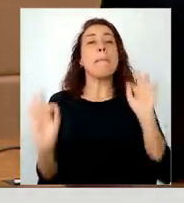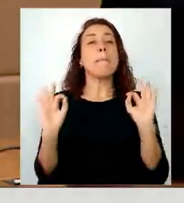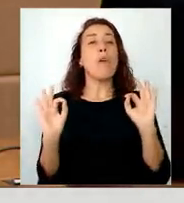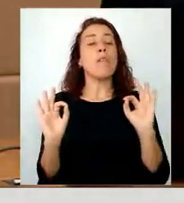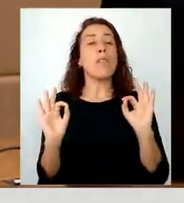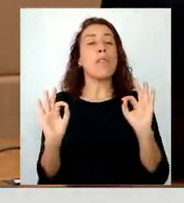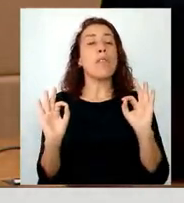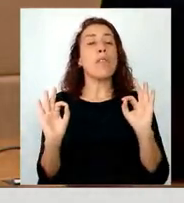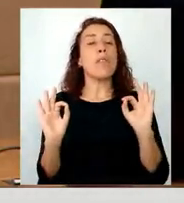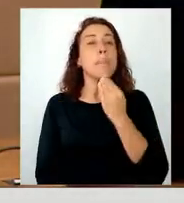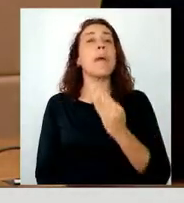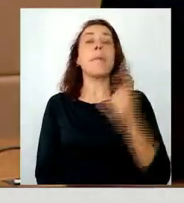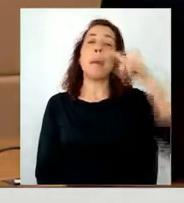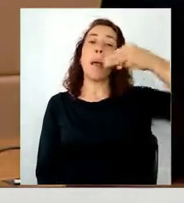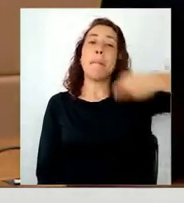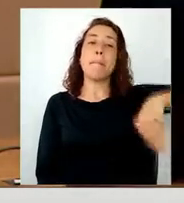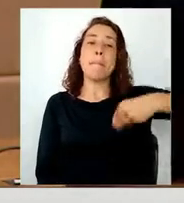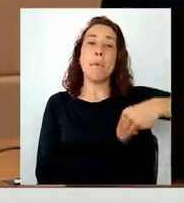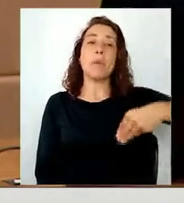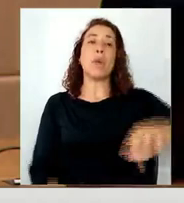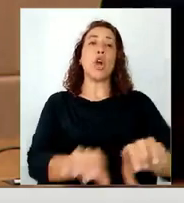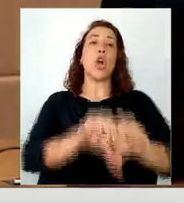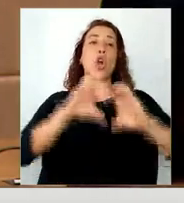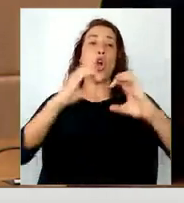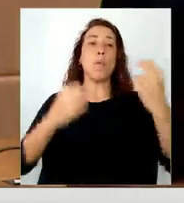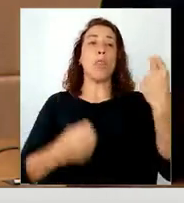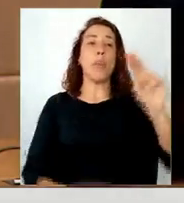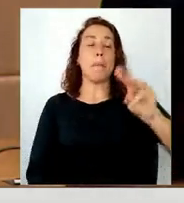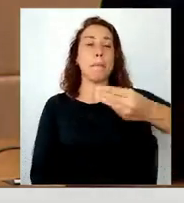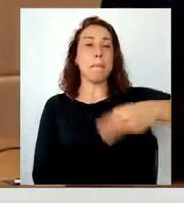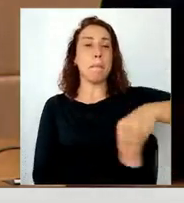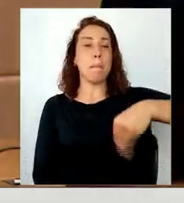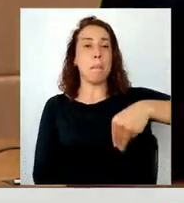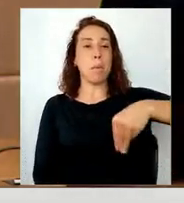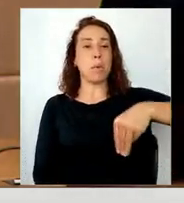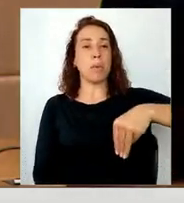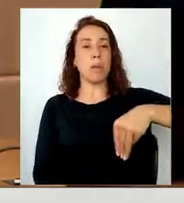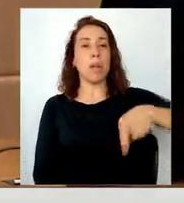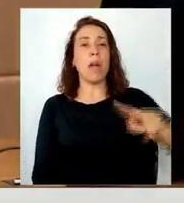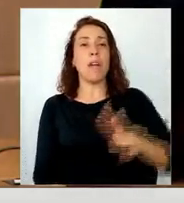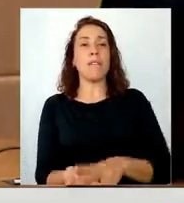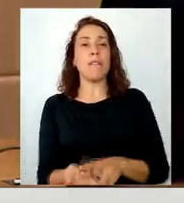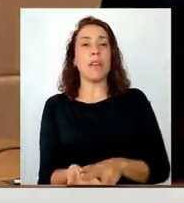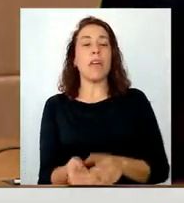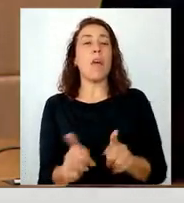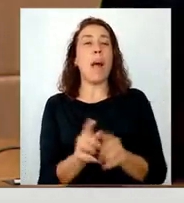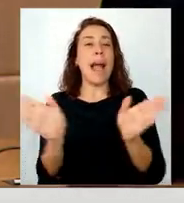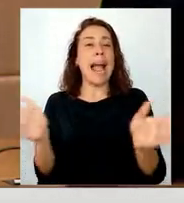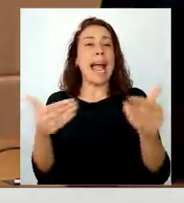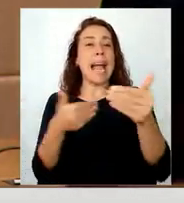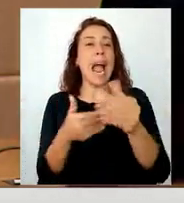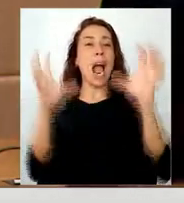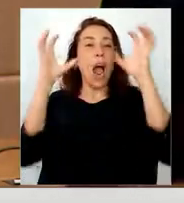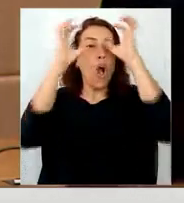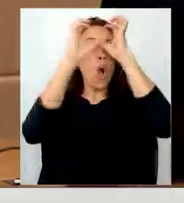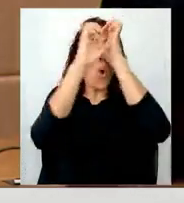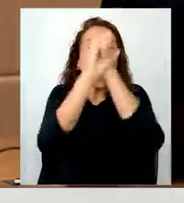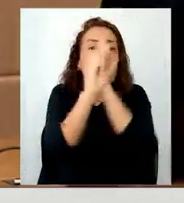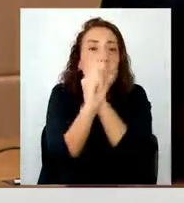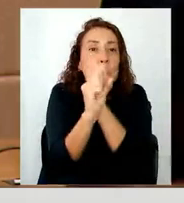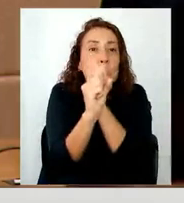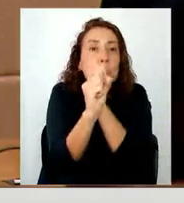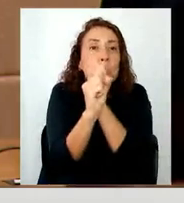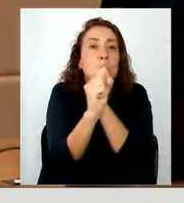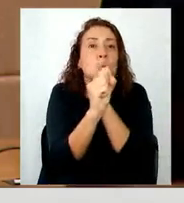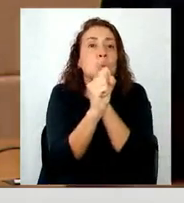municipalidades y las corporaciones municipales que son verdaderamente una caja oscura que muchas veces se